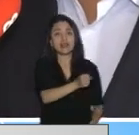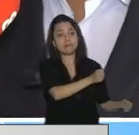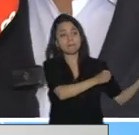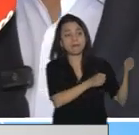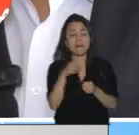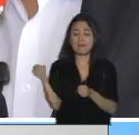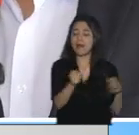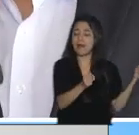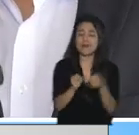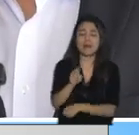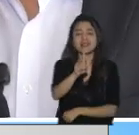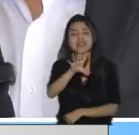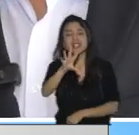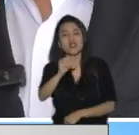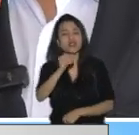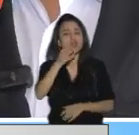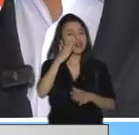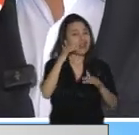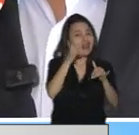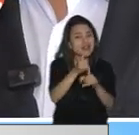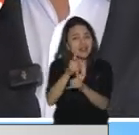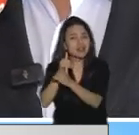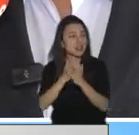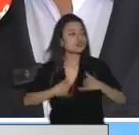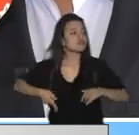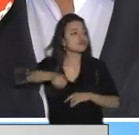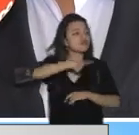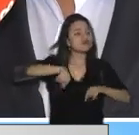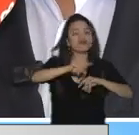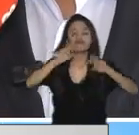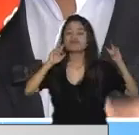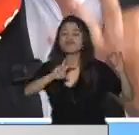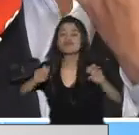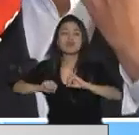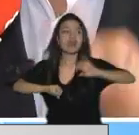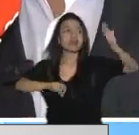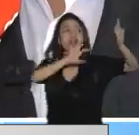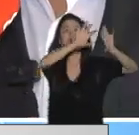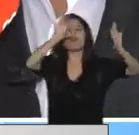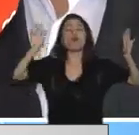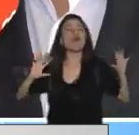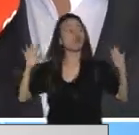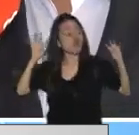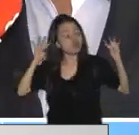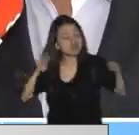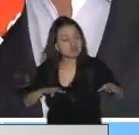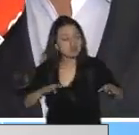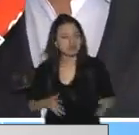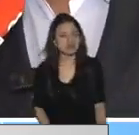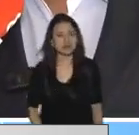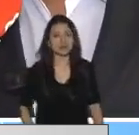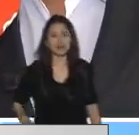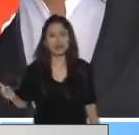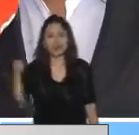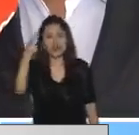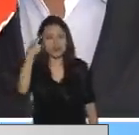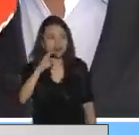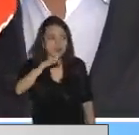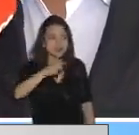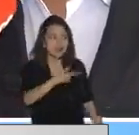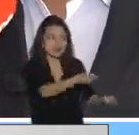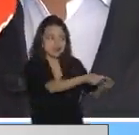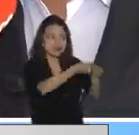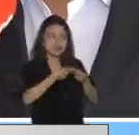unos expertos, tiene empresas de diferentes partes del mundo, pero hasta el día de hoy no nos ha entregado los tres insumos que el gobierno necesita. El primero,